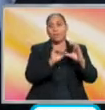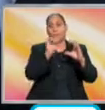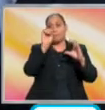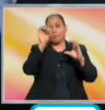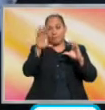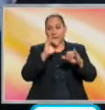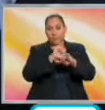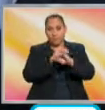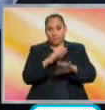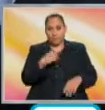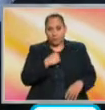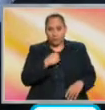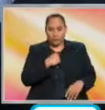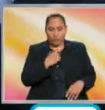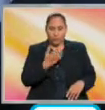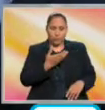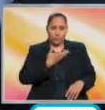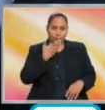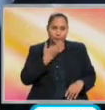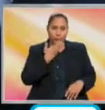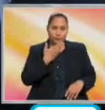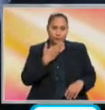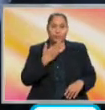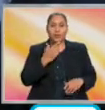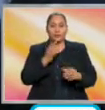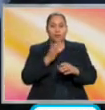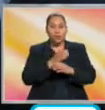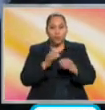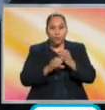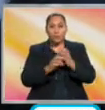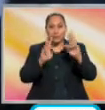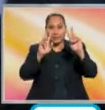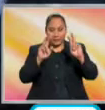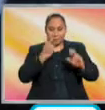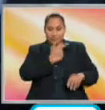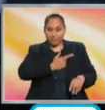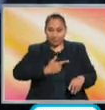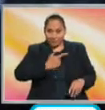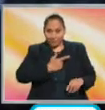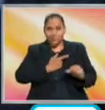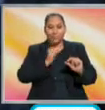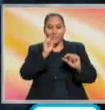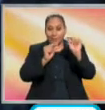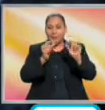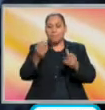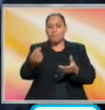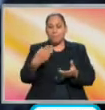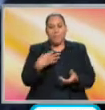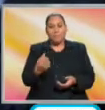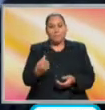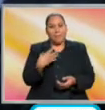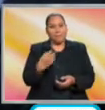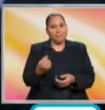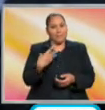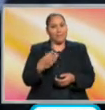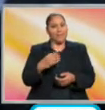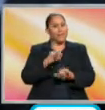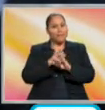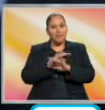a información que tú, de cosas que te gustan, pues te empiezan a mandar